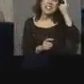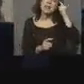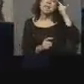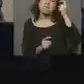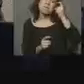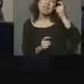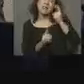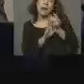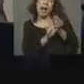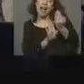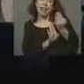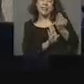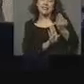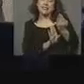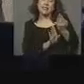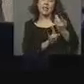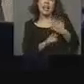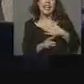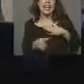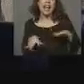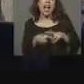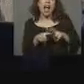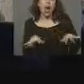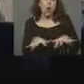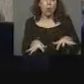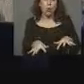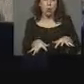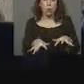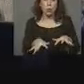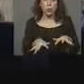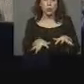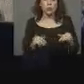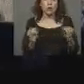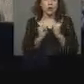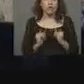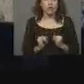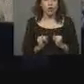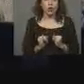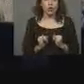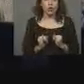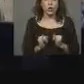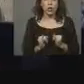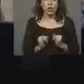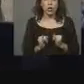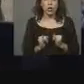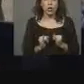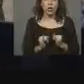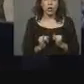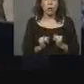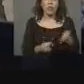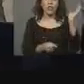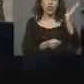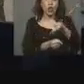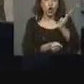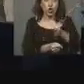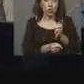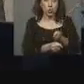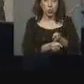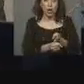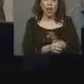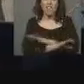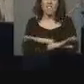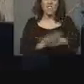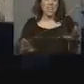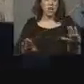de modo peregrino en usar o utilizar formas de tortura